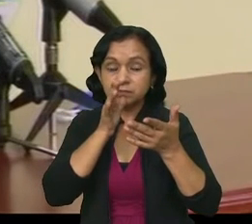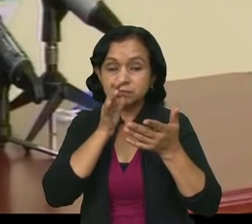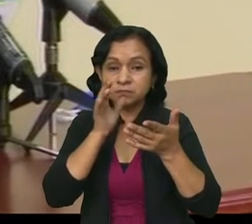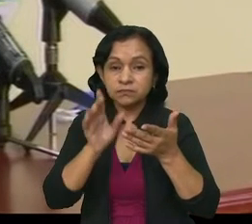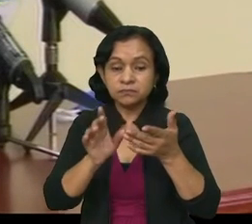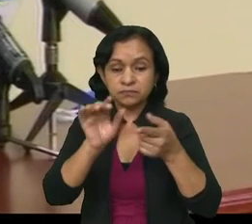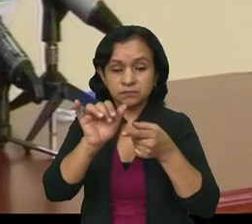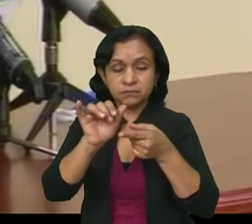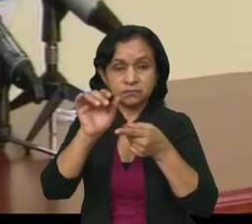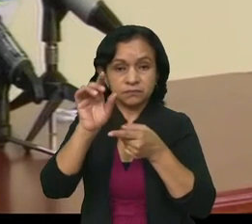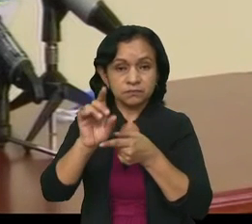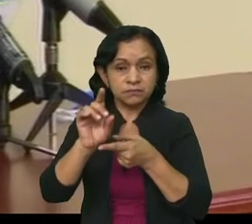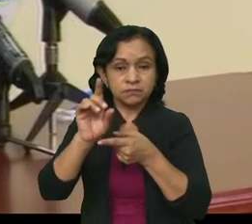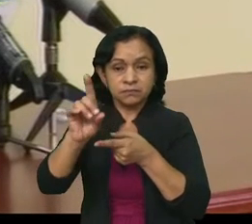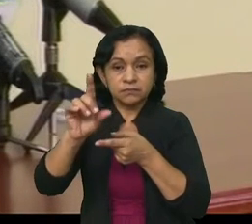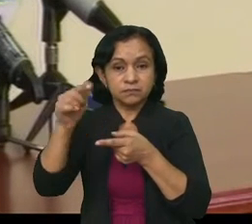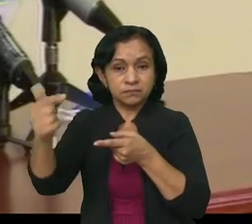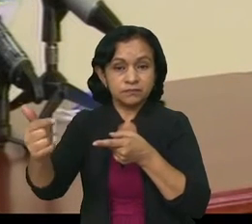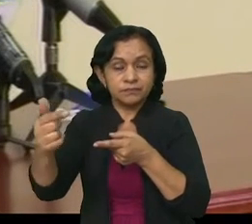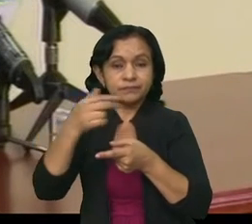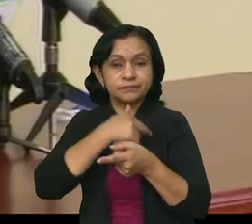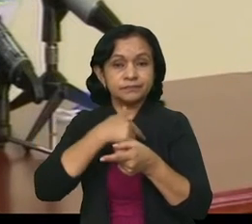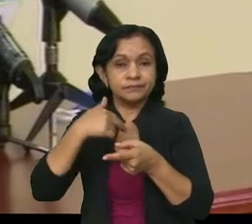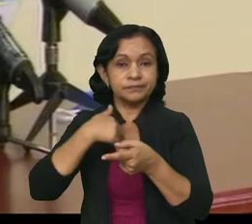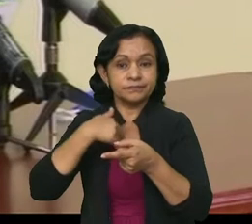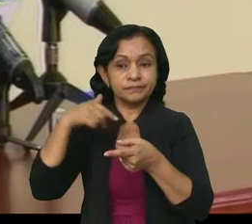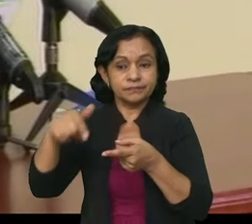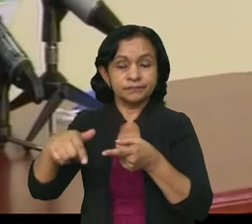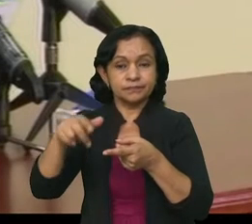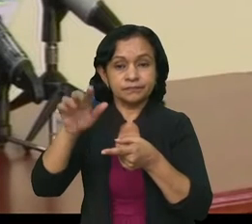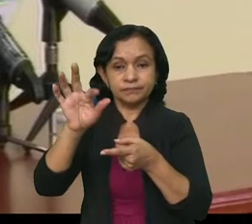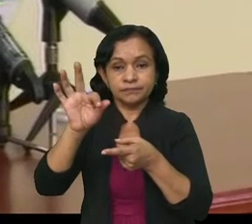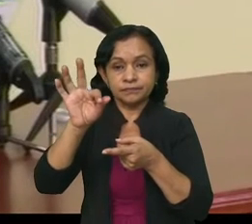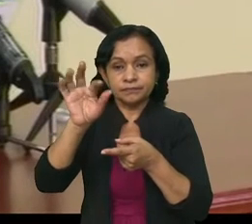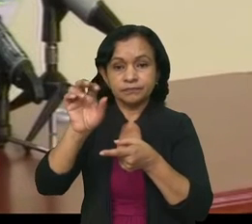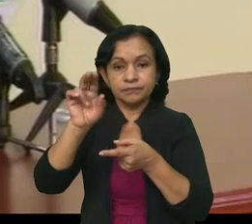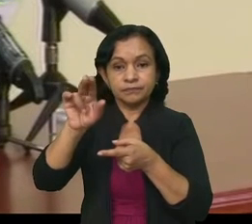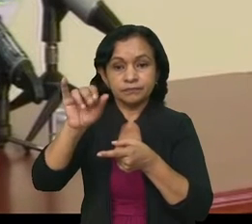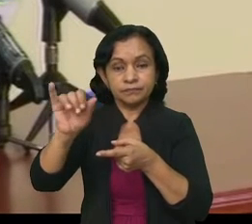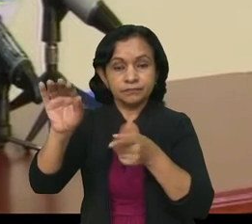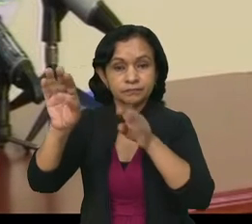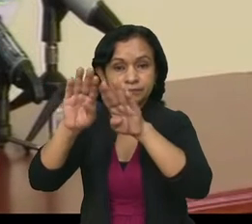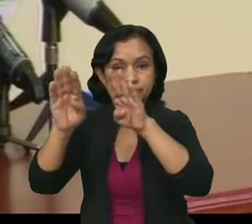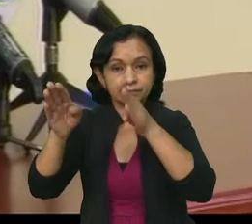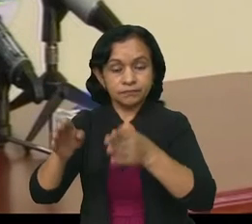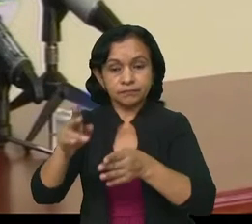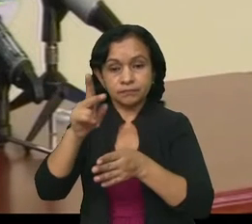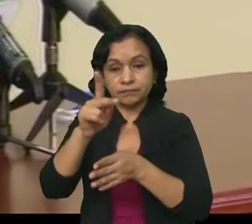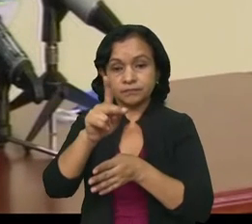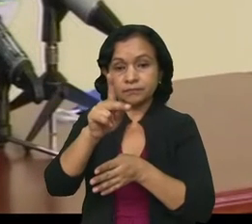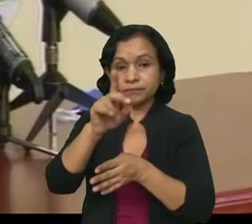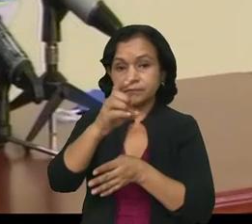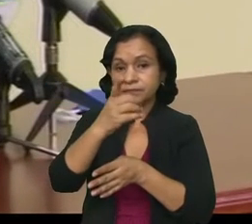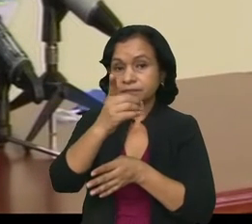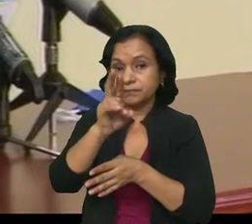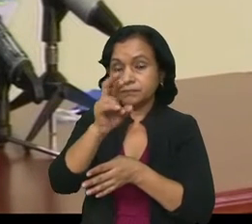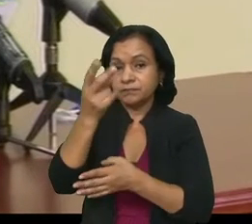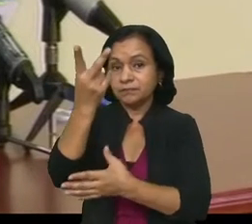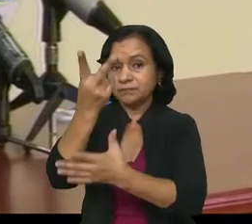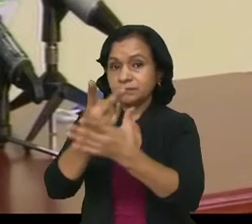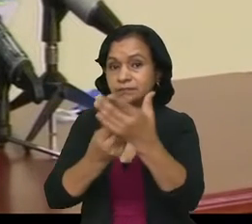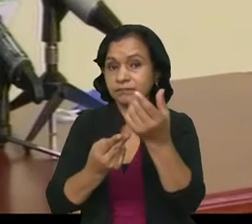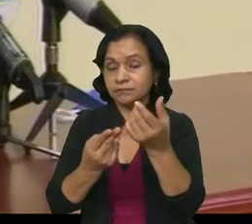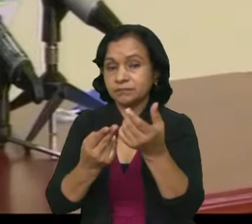iniciales YGDG, fueron ocasionadas por Fanny del Carmen Pérez Zelaya y Pedro Pablo Dávila Hernández